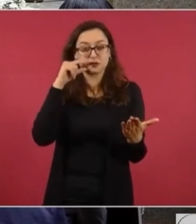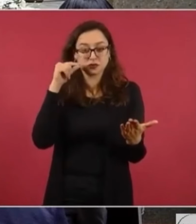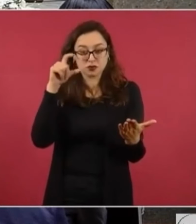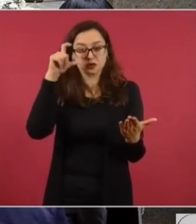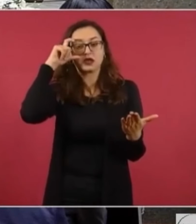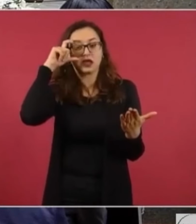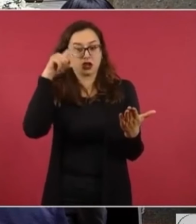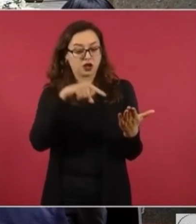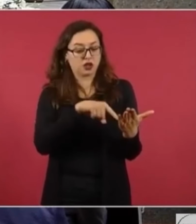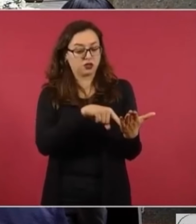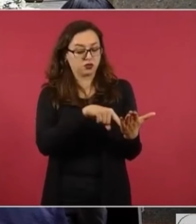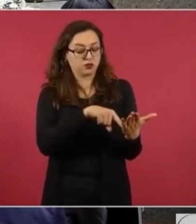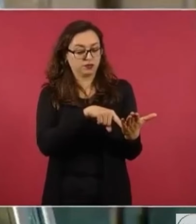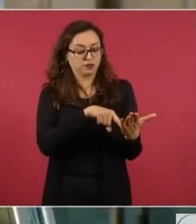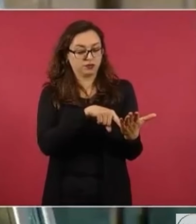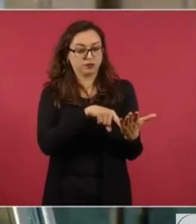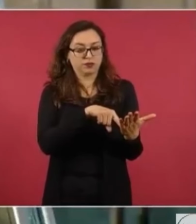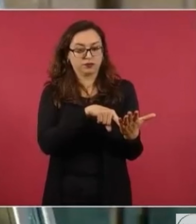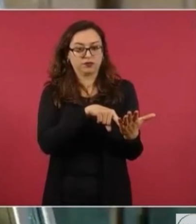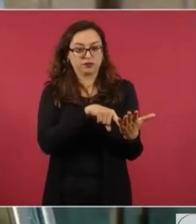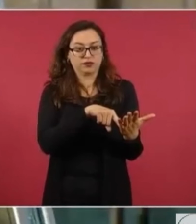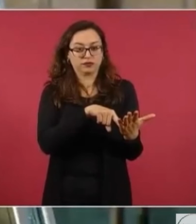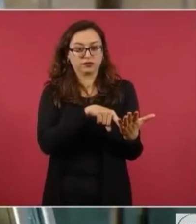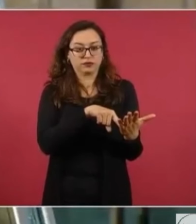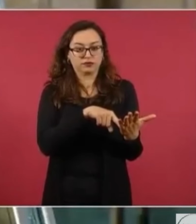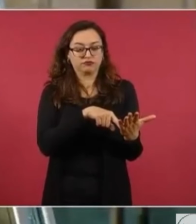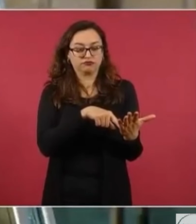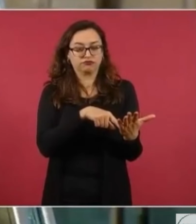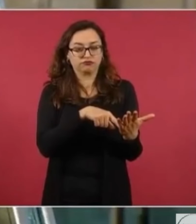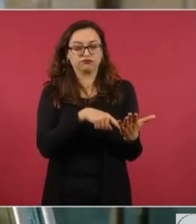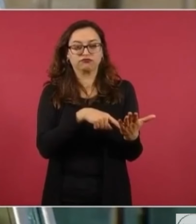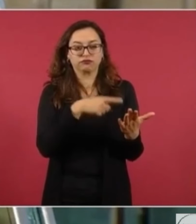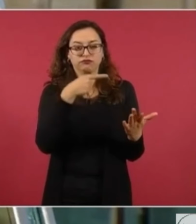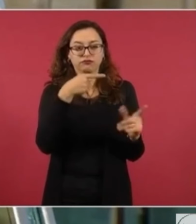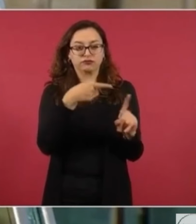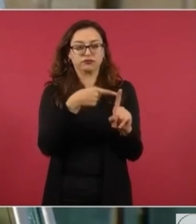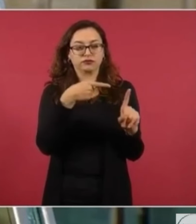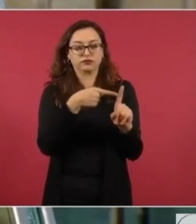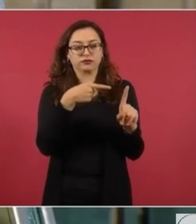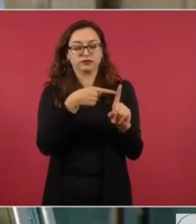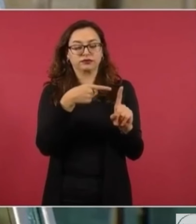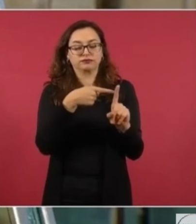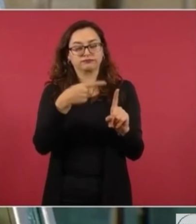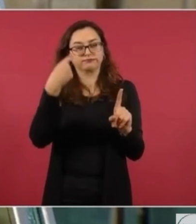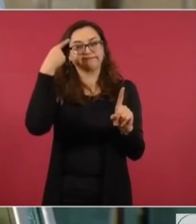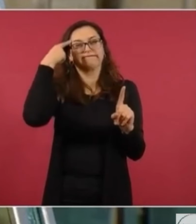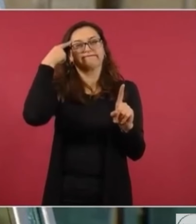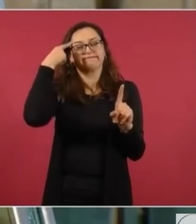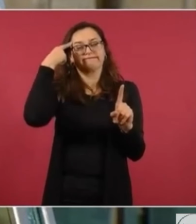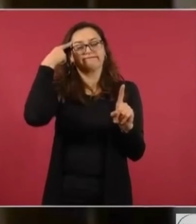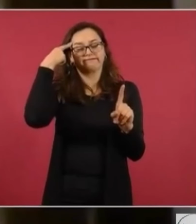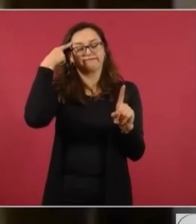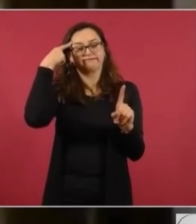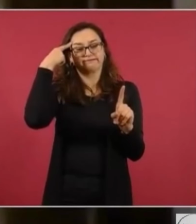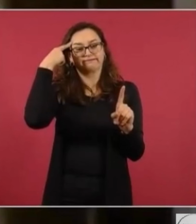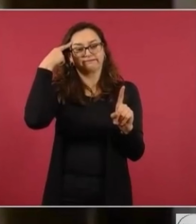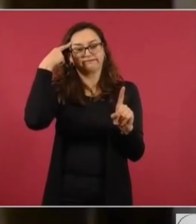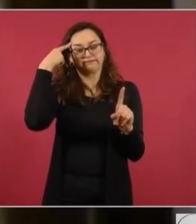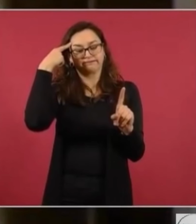de su futuro, pero dejándolo ahí en la víspera de